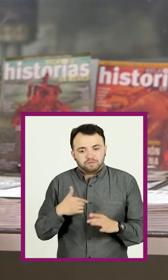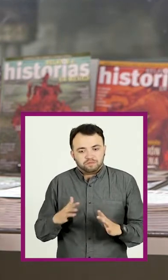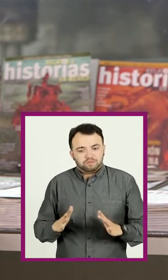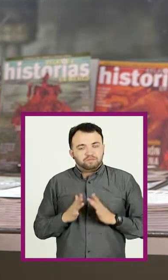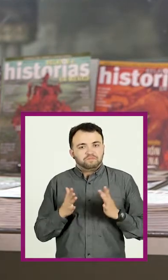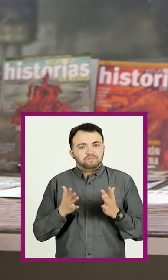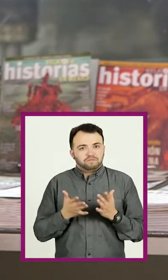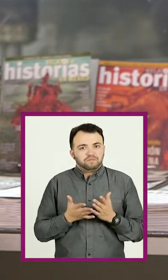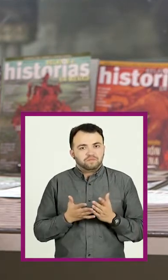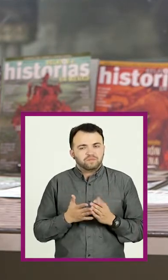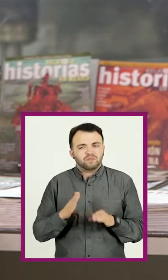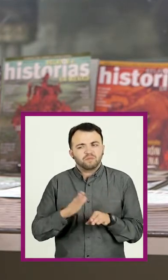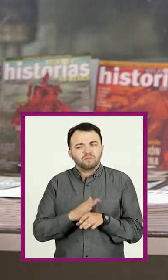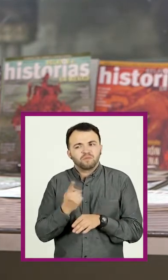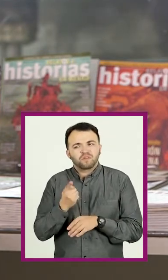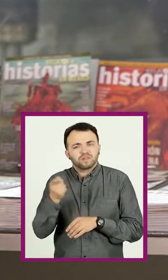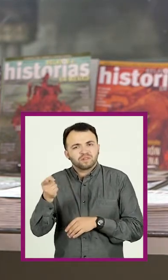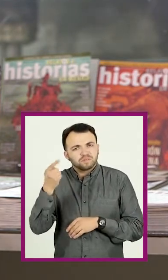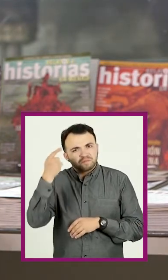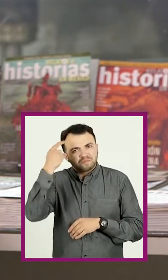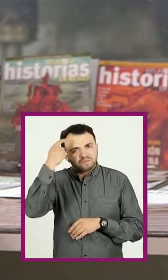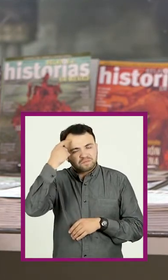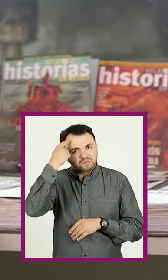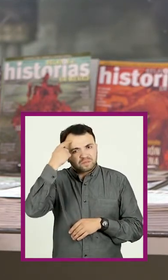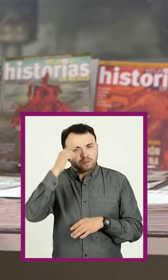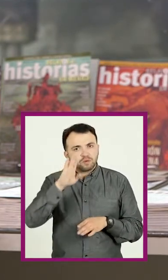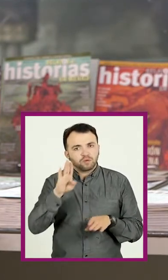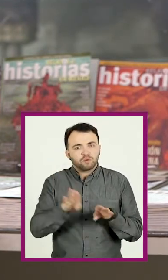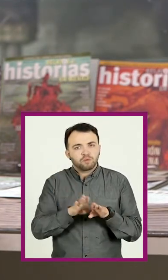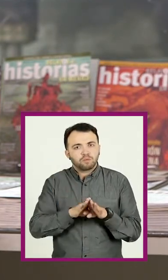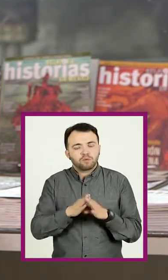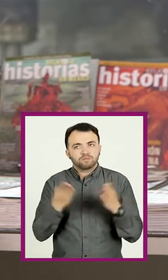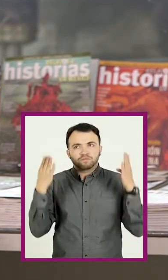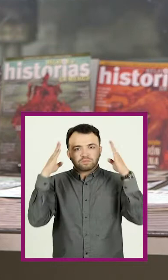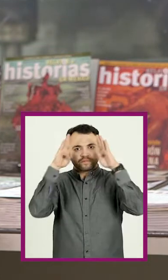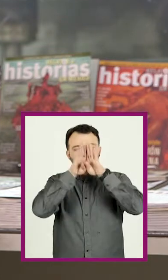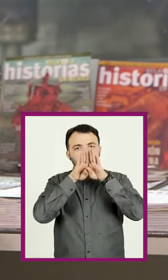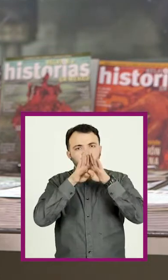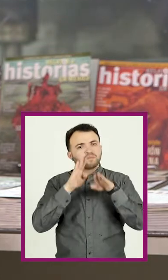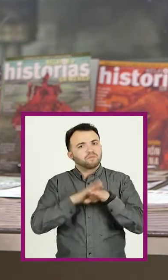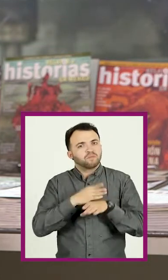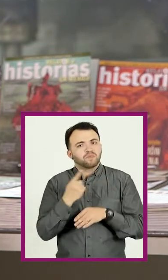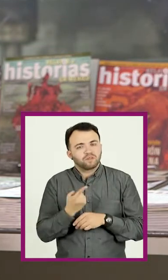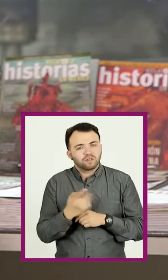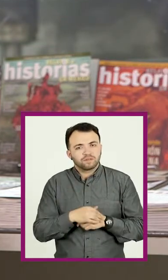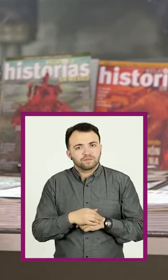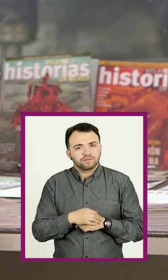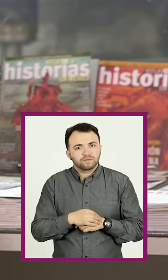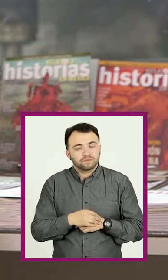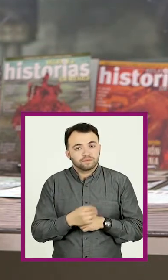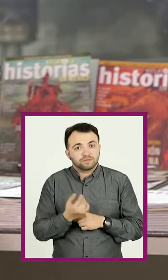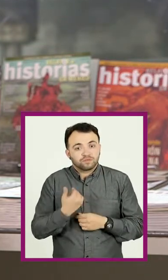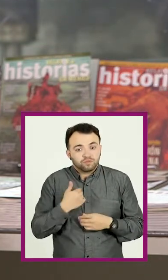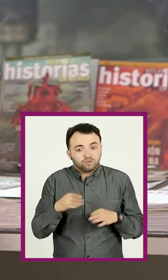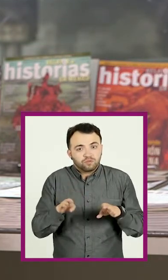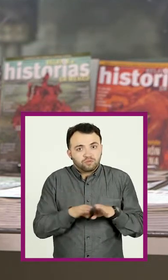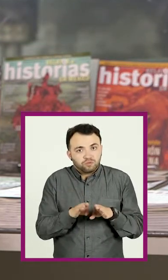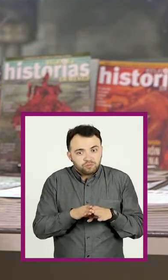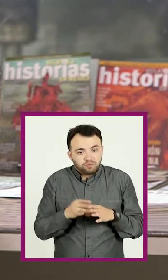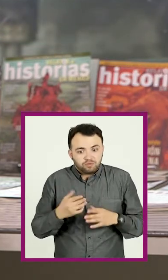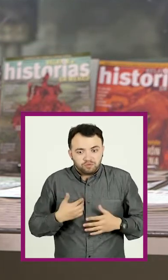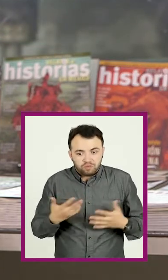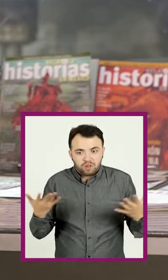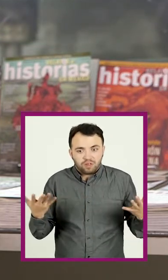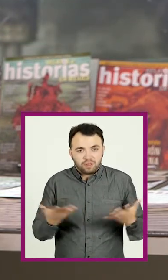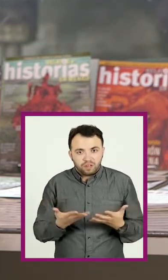Nietzsche por qué su pensamiento colapsa? Y me